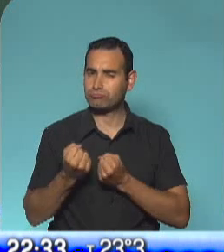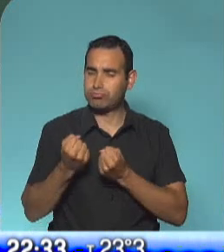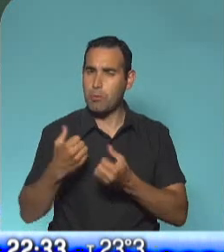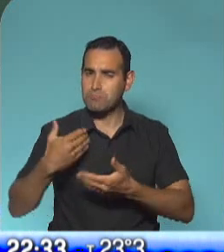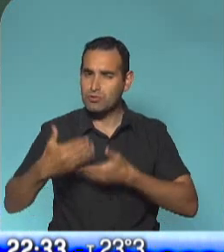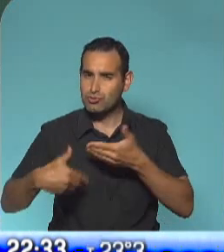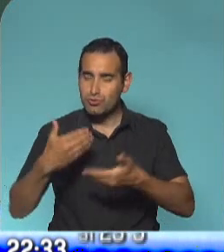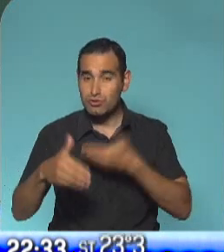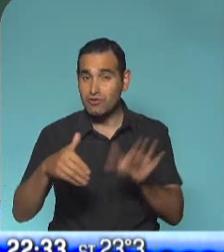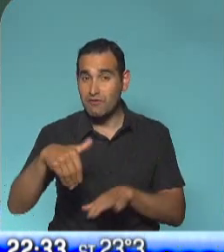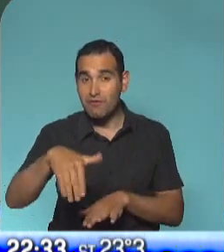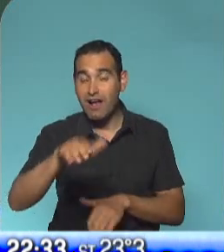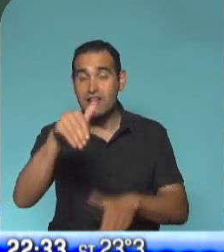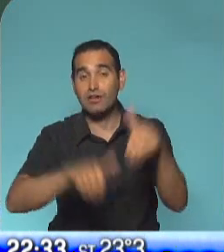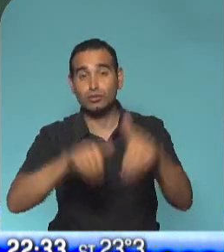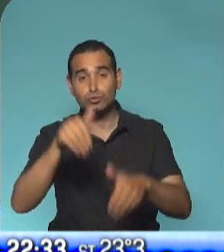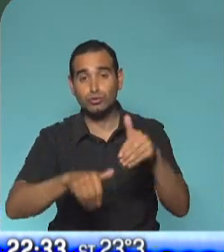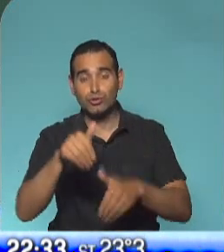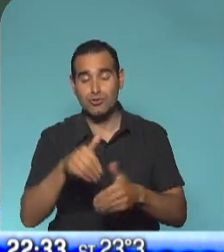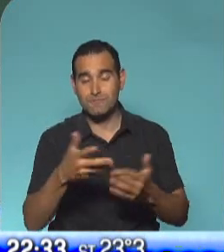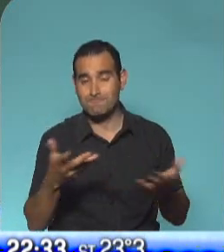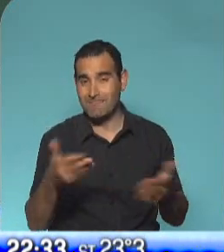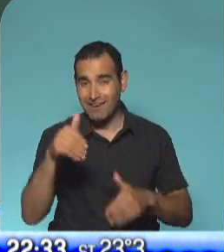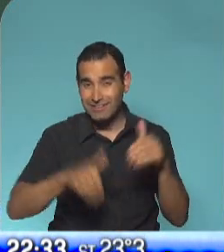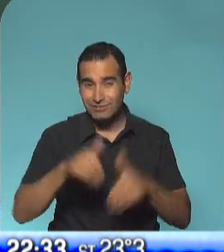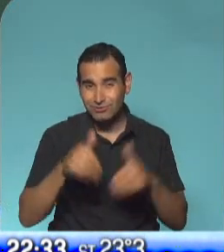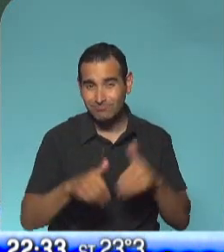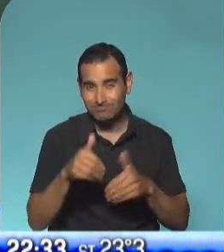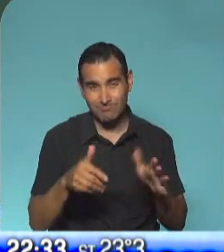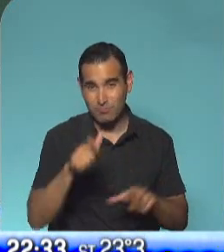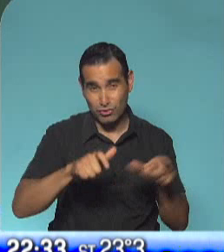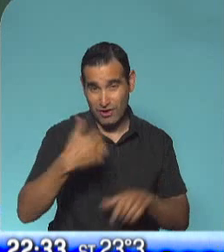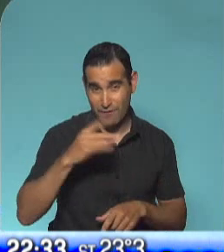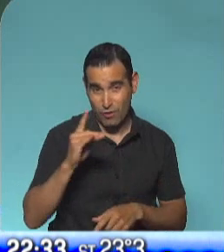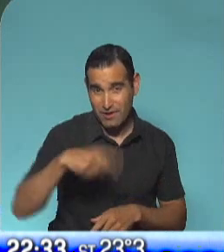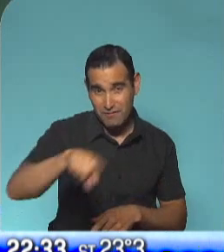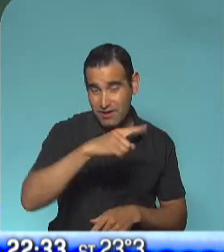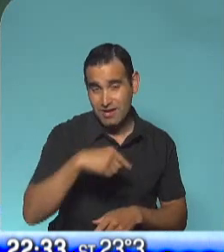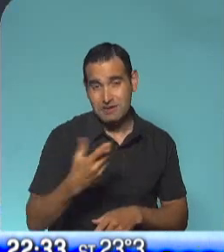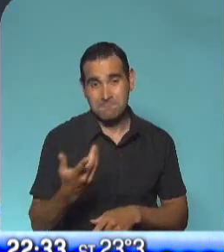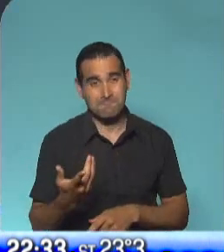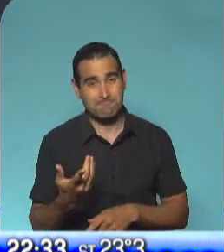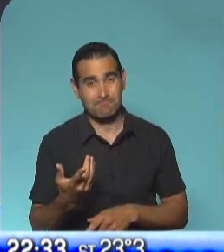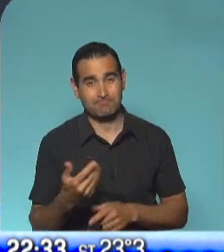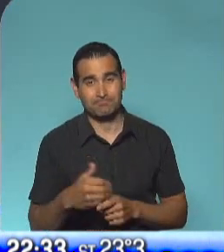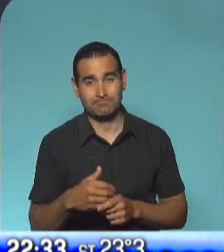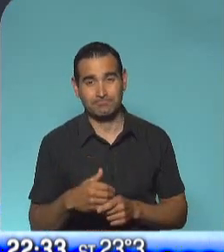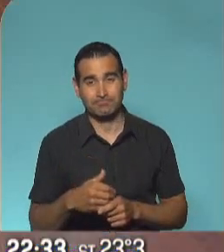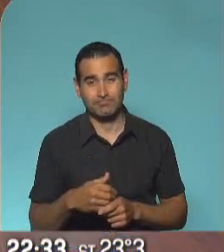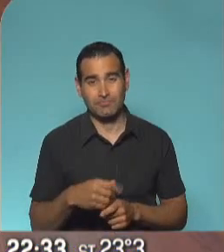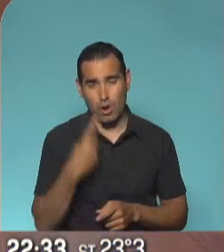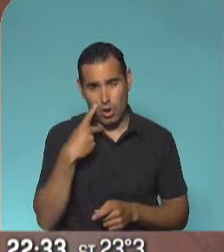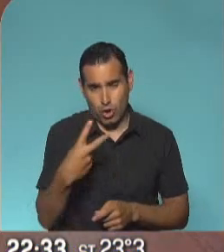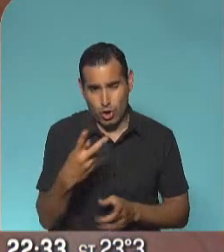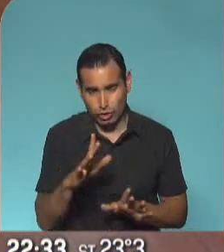que desembocaría en una elección que evidentemente el pueblo boliviano pareciera reconocer si